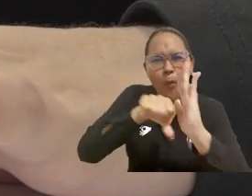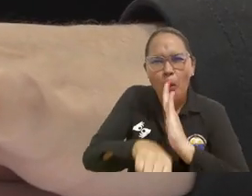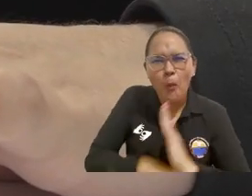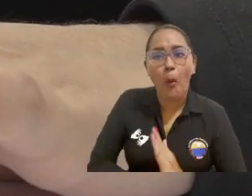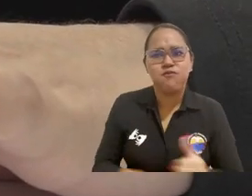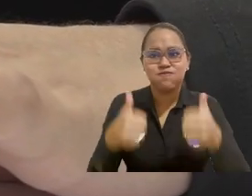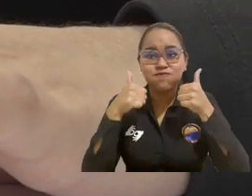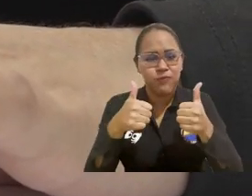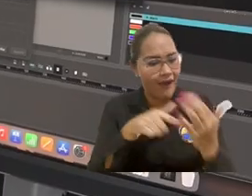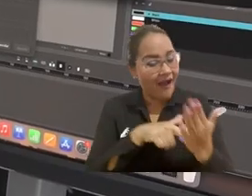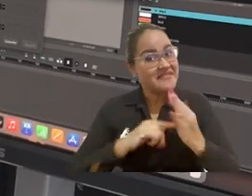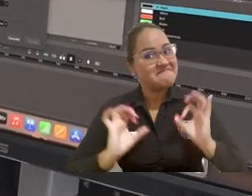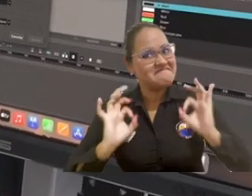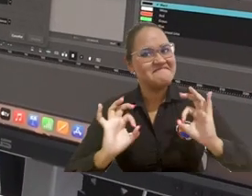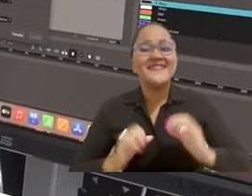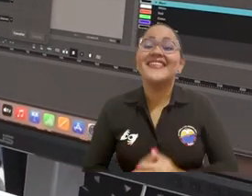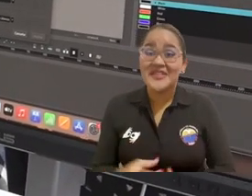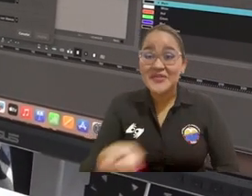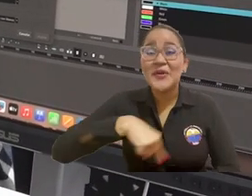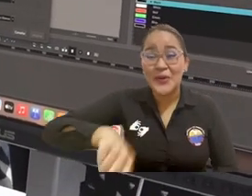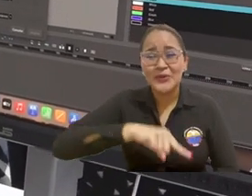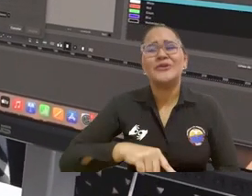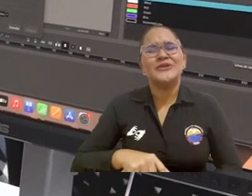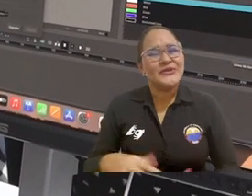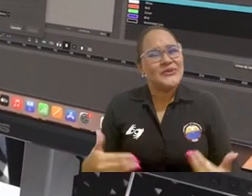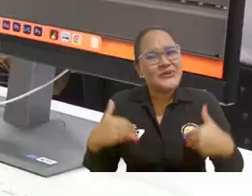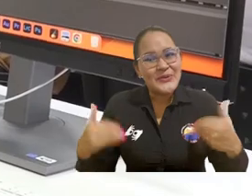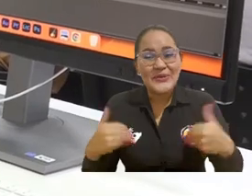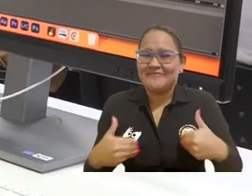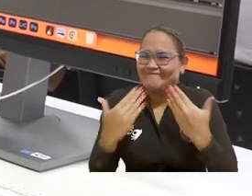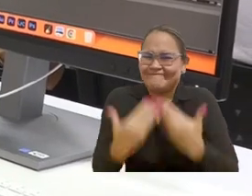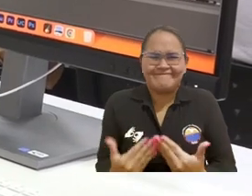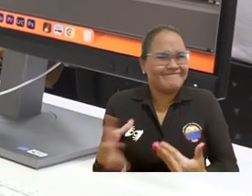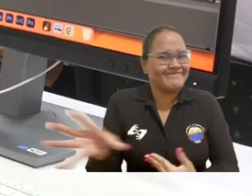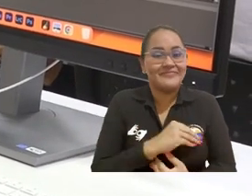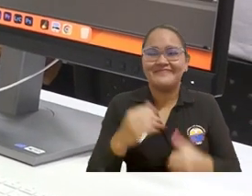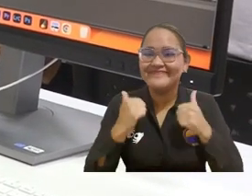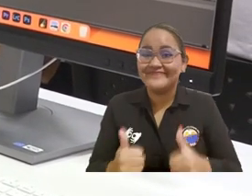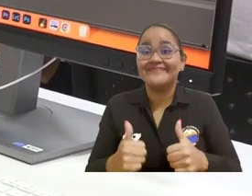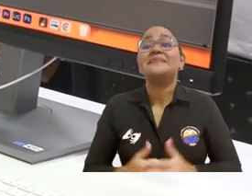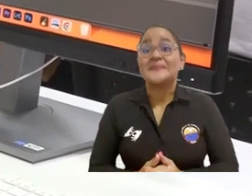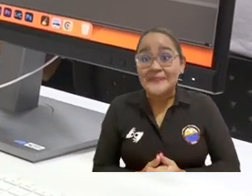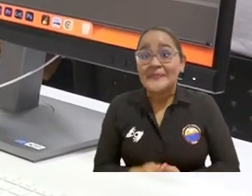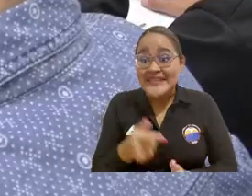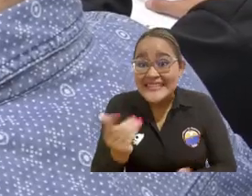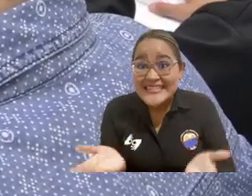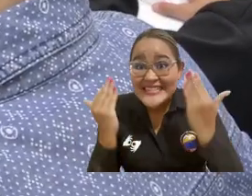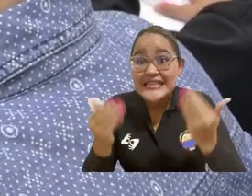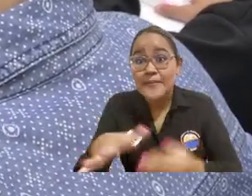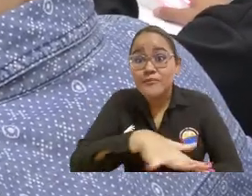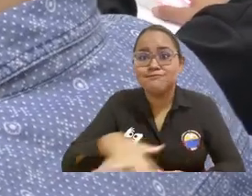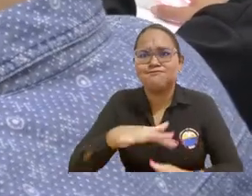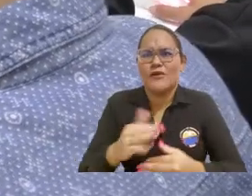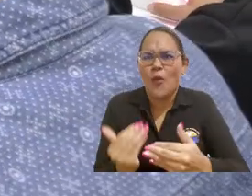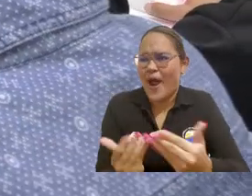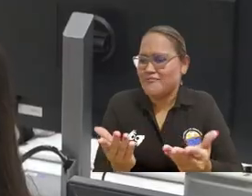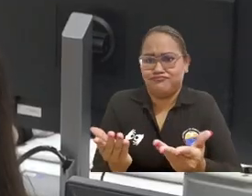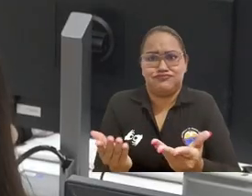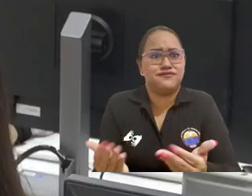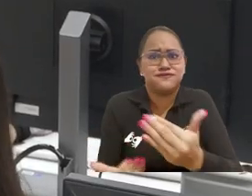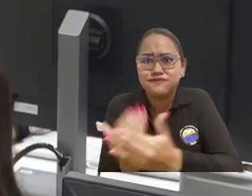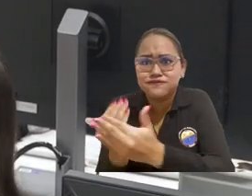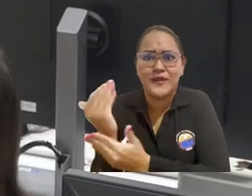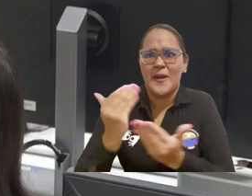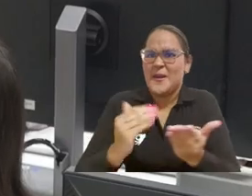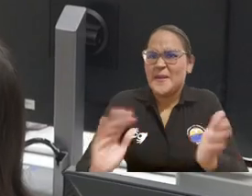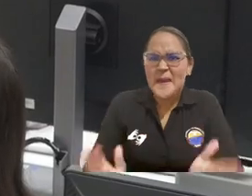los resultados y los indicadores como tal así lo reflejen. Así que estamos la verdad muy complacidos y el agradecimiento total. La actualización y modernización